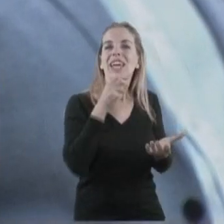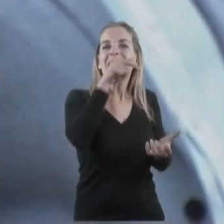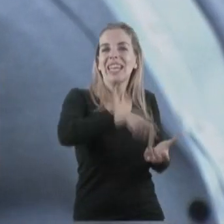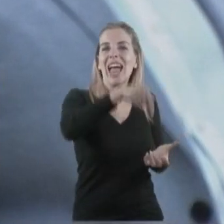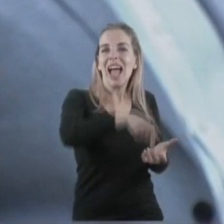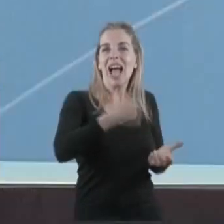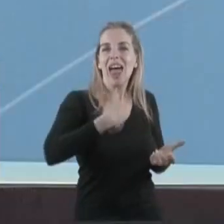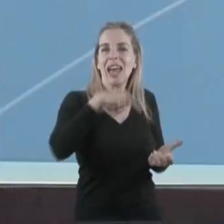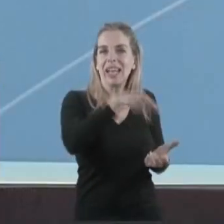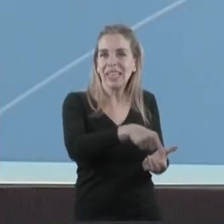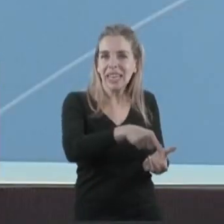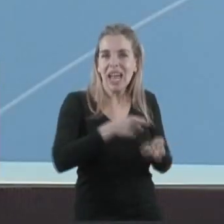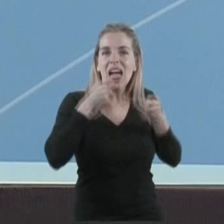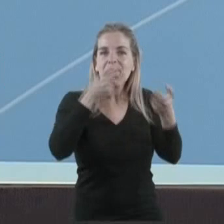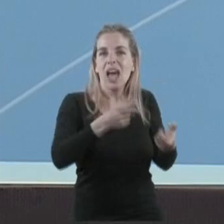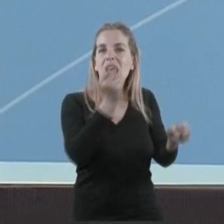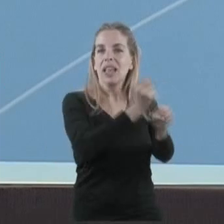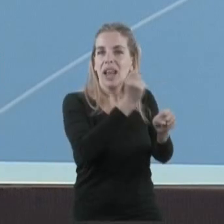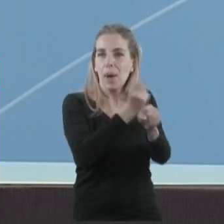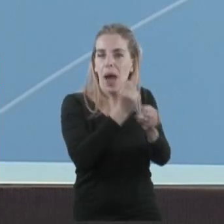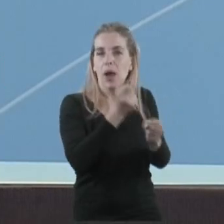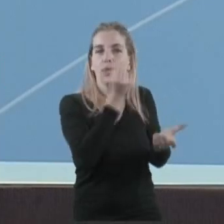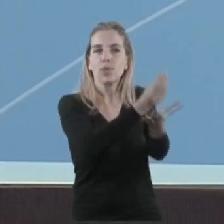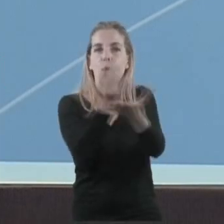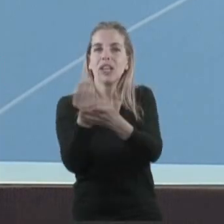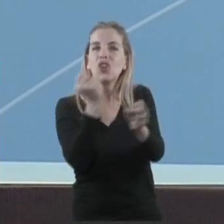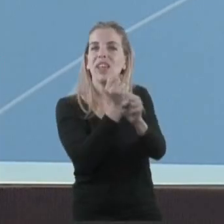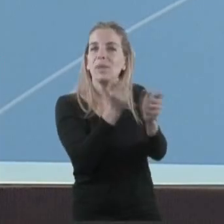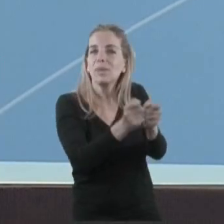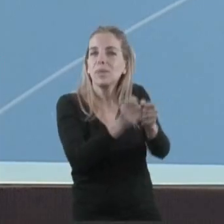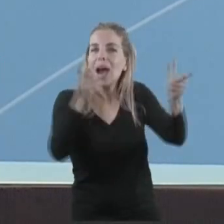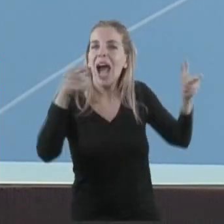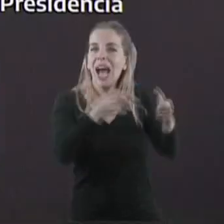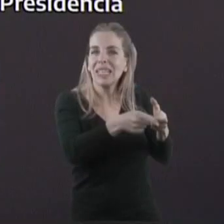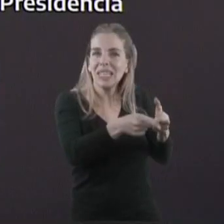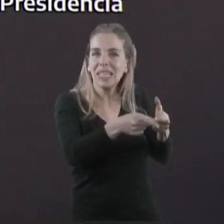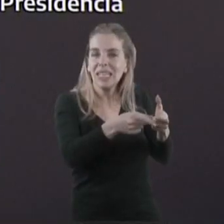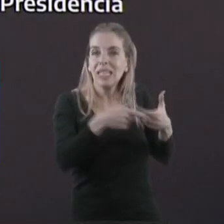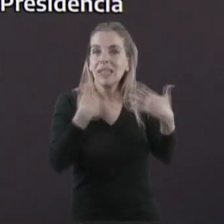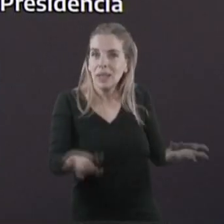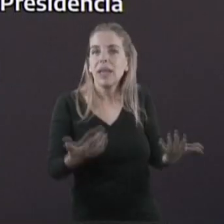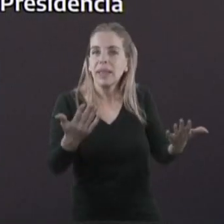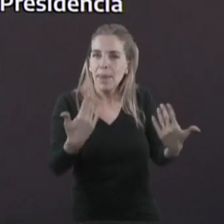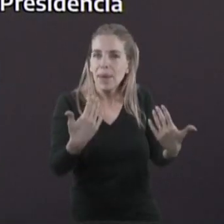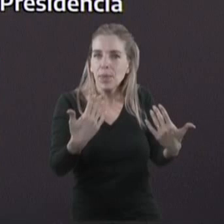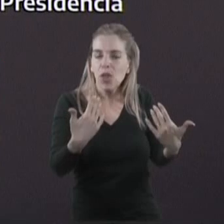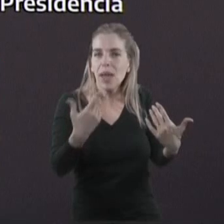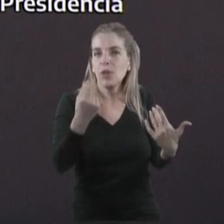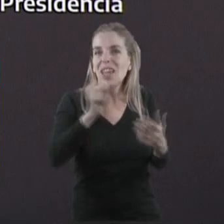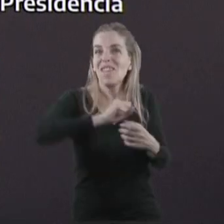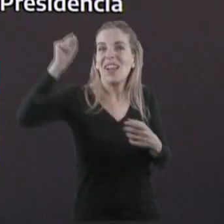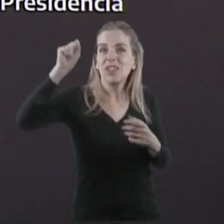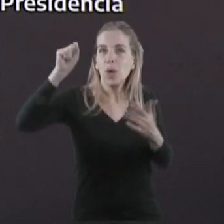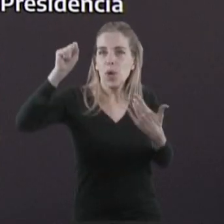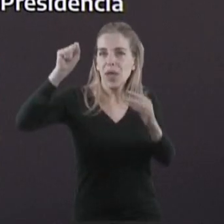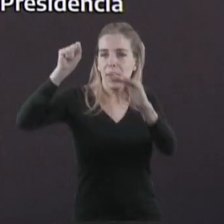real, poder generar más trabajo, poder generar más estabilidad cambiaria y, por lo tanto, bajar la inflación. Y no se